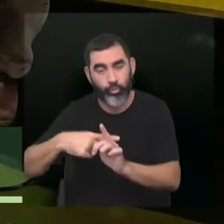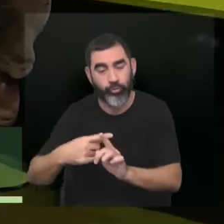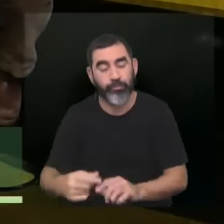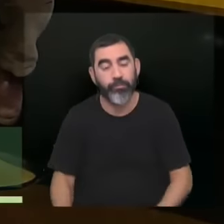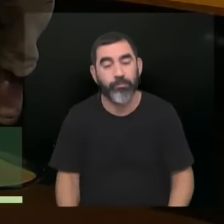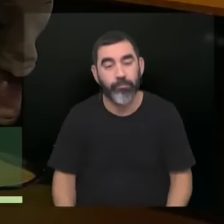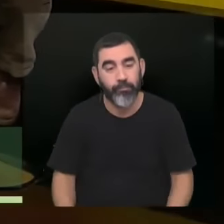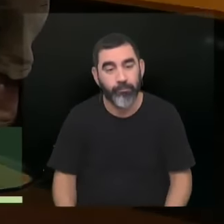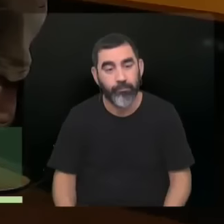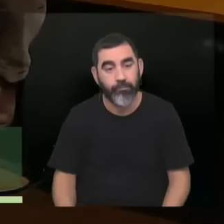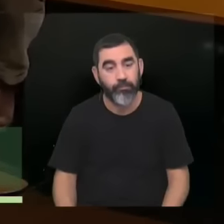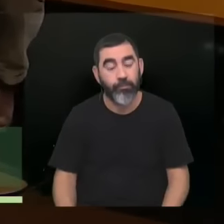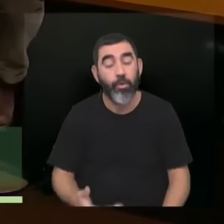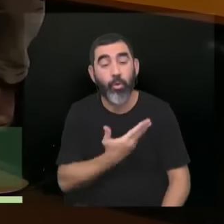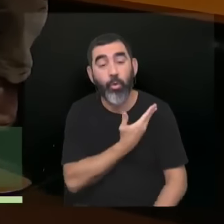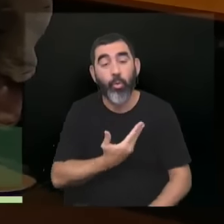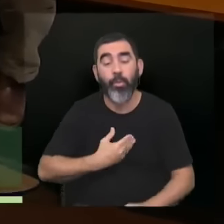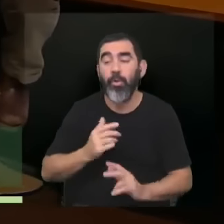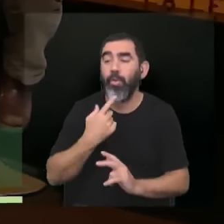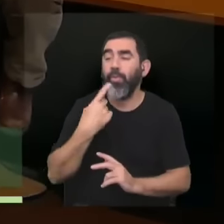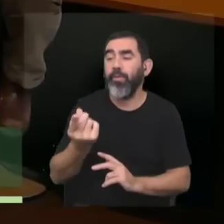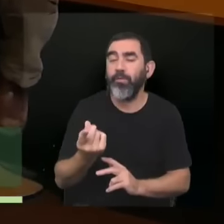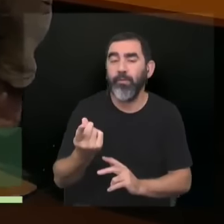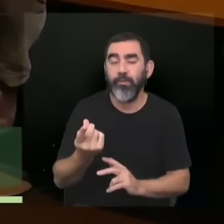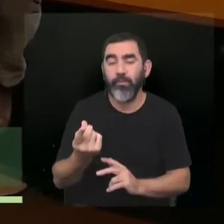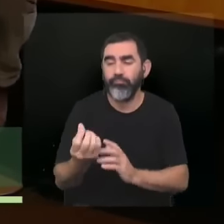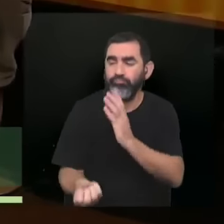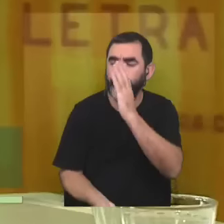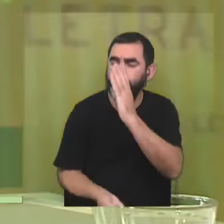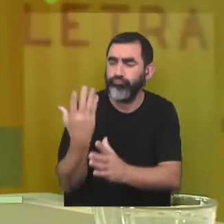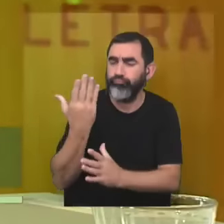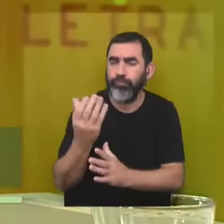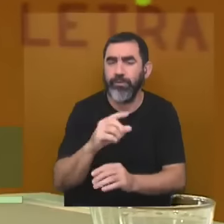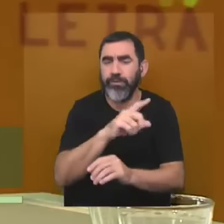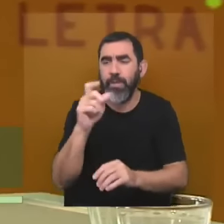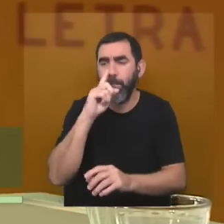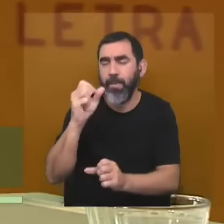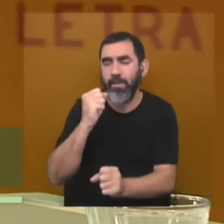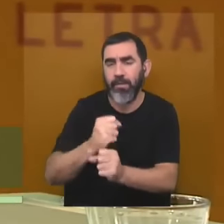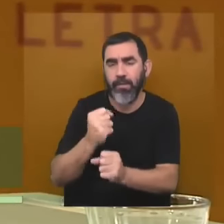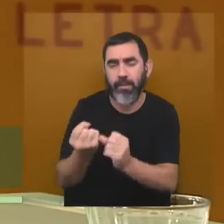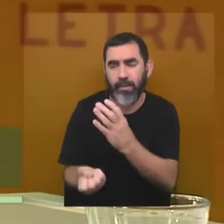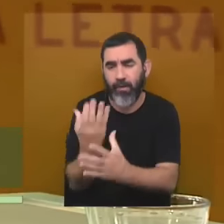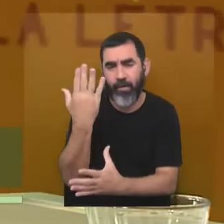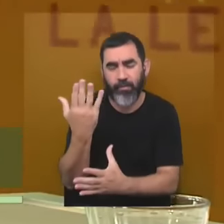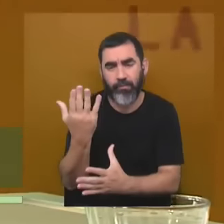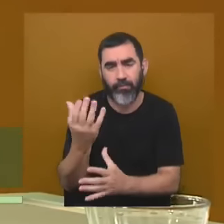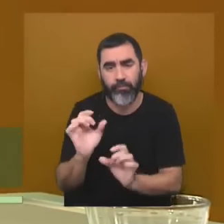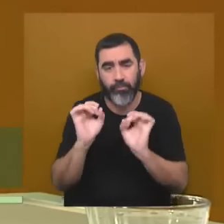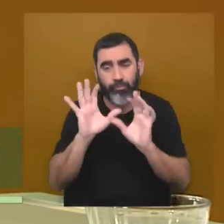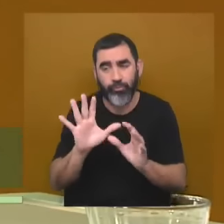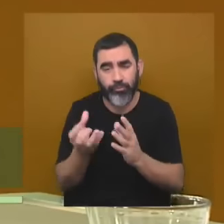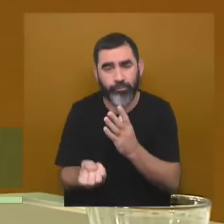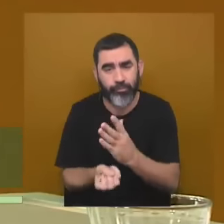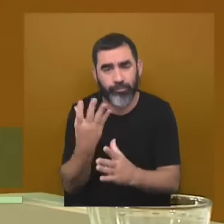momento que desde el gobierno nos dicen que se han creado como 100,000 puestos de trabajo y nosotros lo único que vemos que lo que se crea